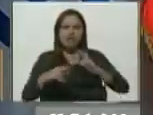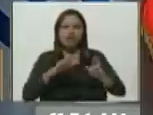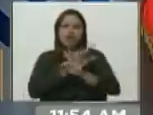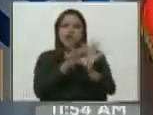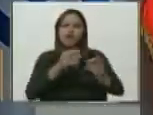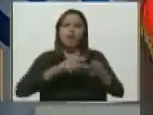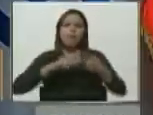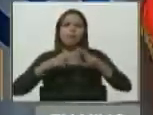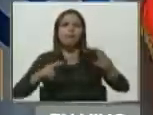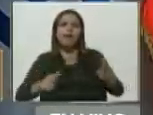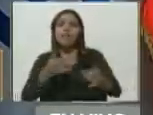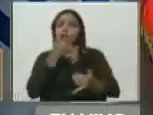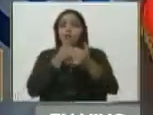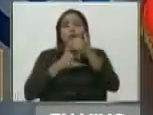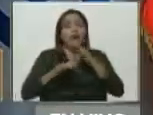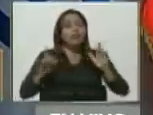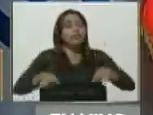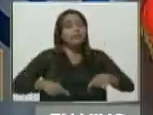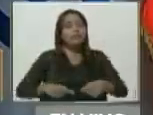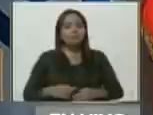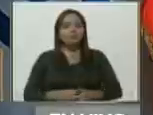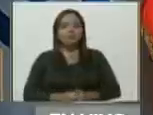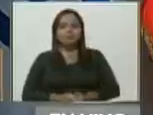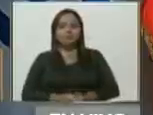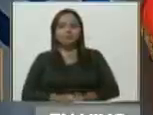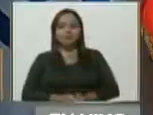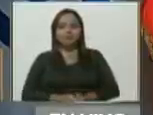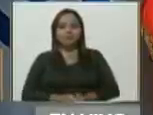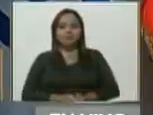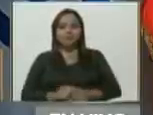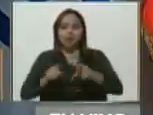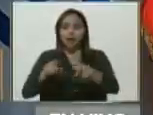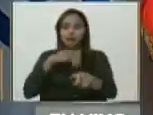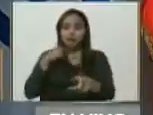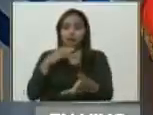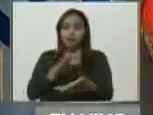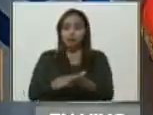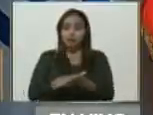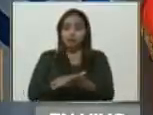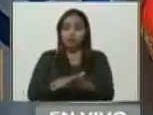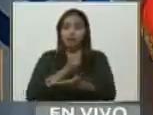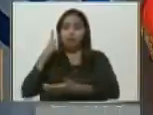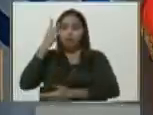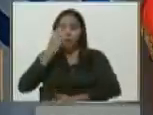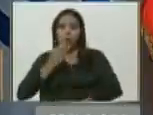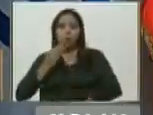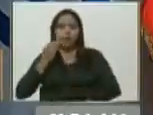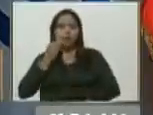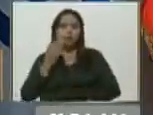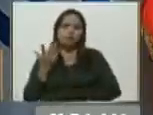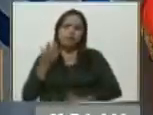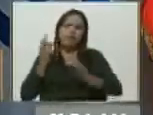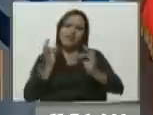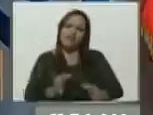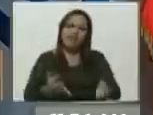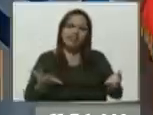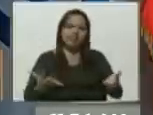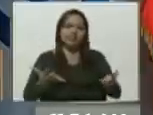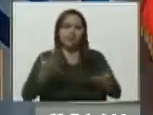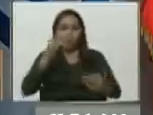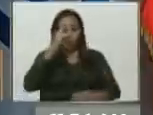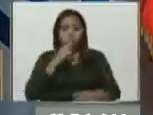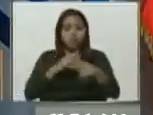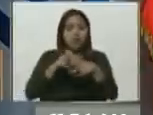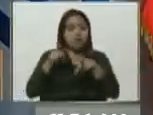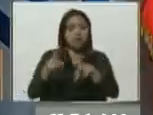pacificación fallida también. Allí murió una juventud realmente digna de esa nación,